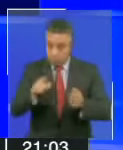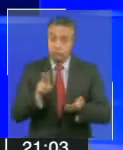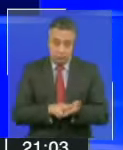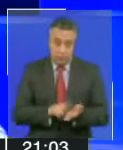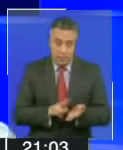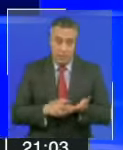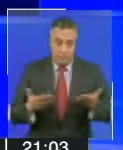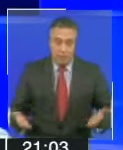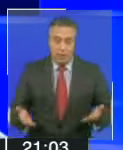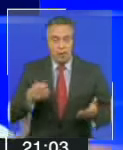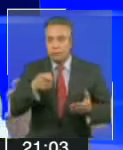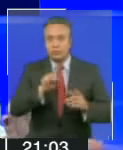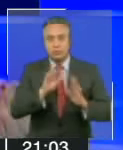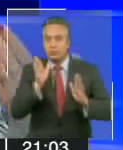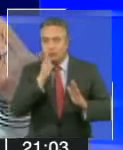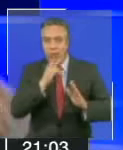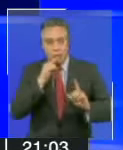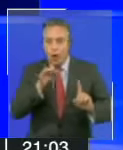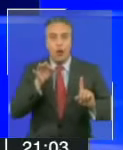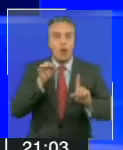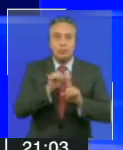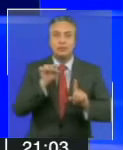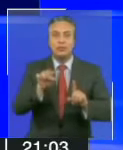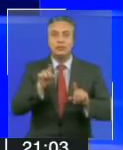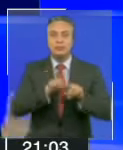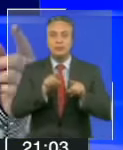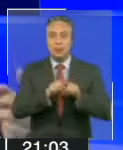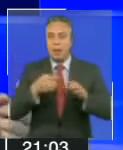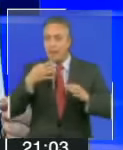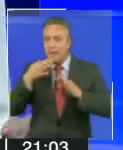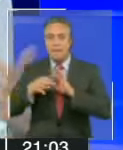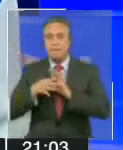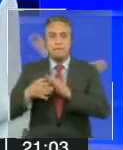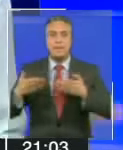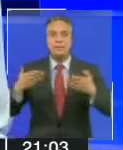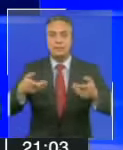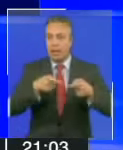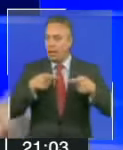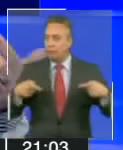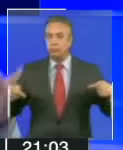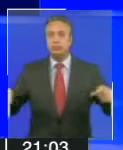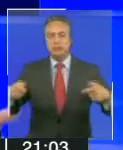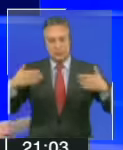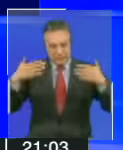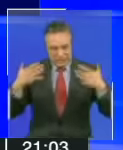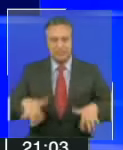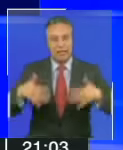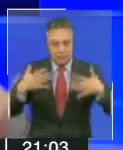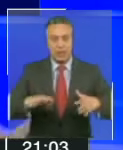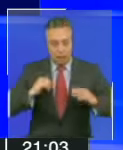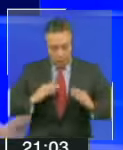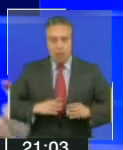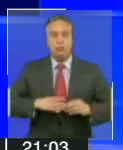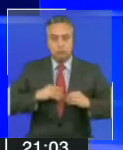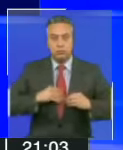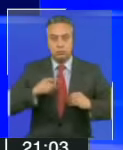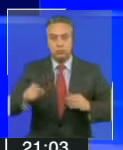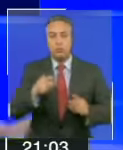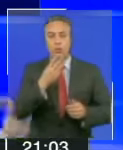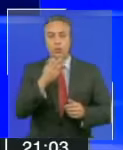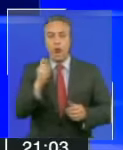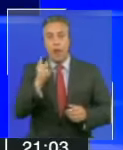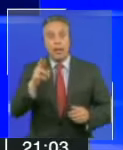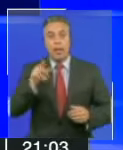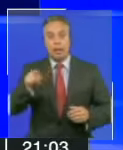otra opción para hacer llegar el mensaje de la periferia. Porque ya ha asumido que los medios que usó y en los que Walker le ayudó